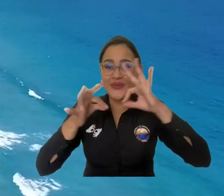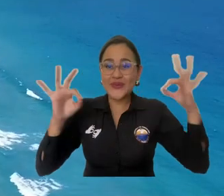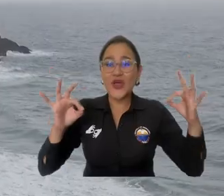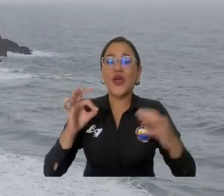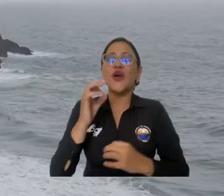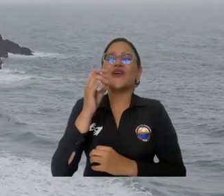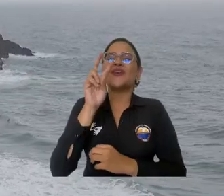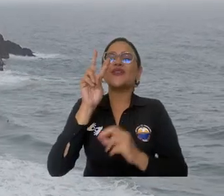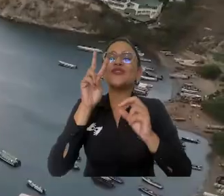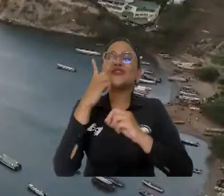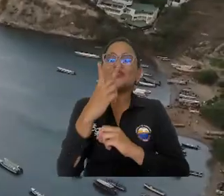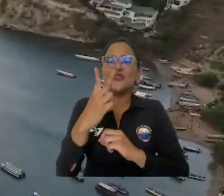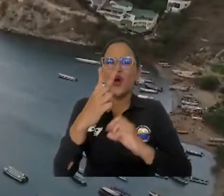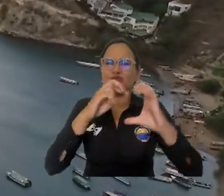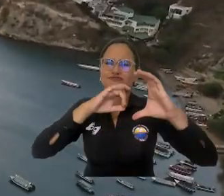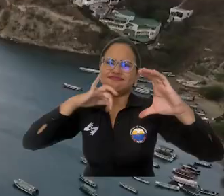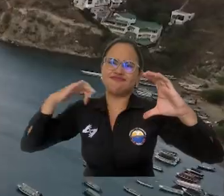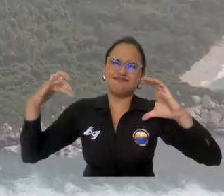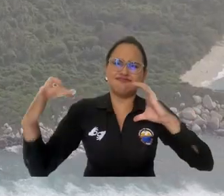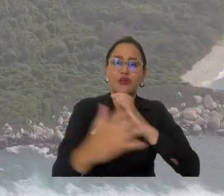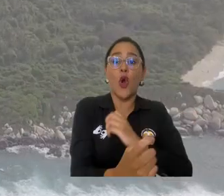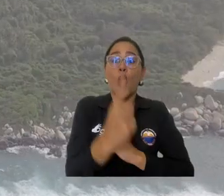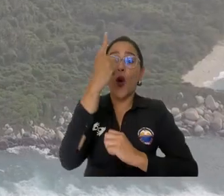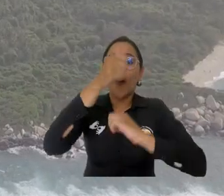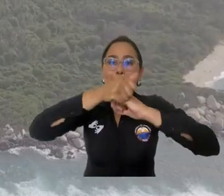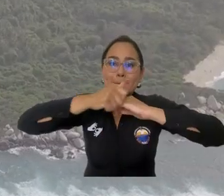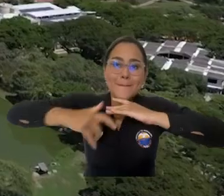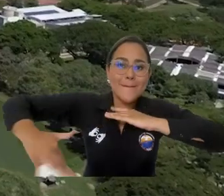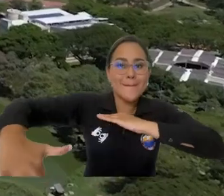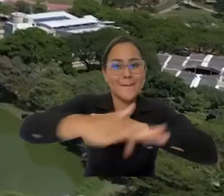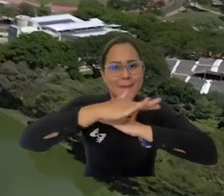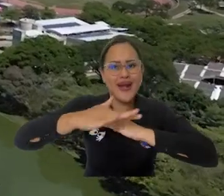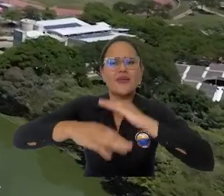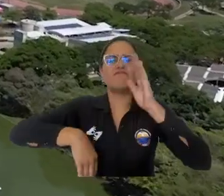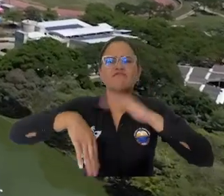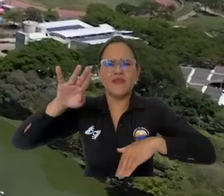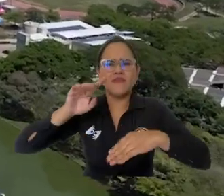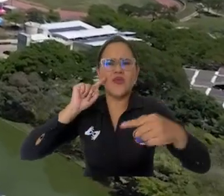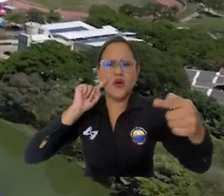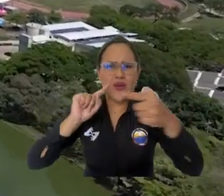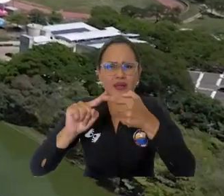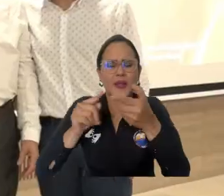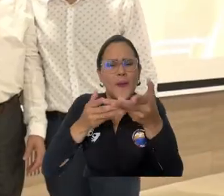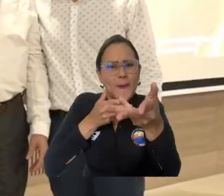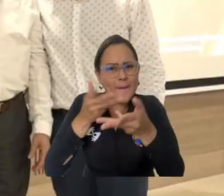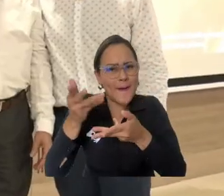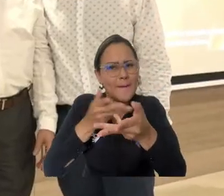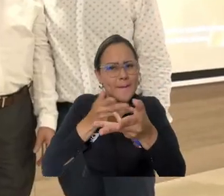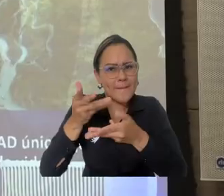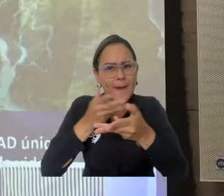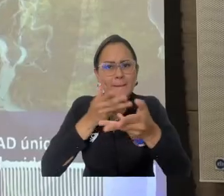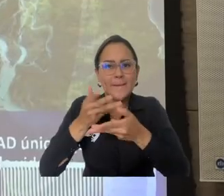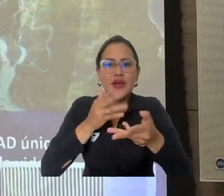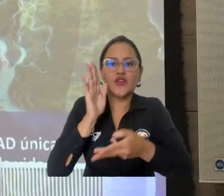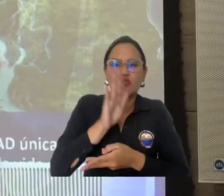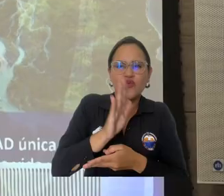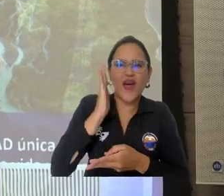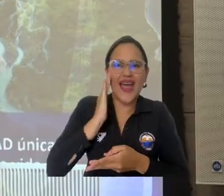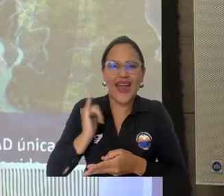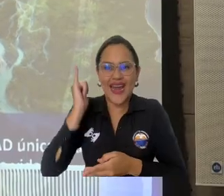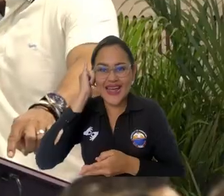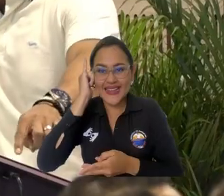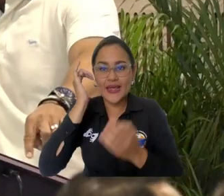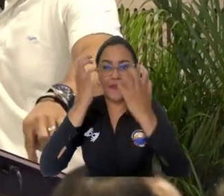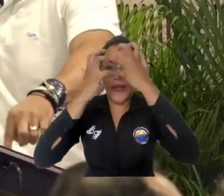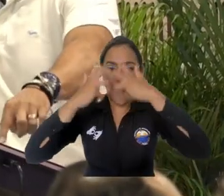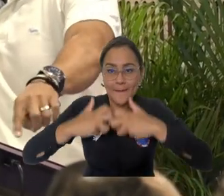Bajo el lema 2 océanos y 1 mar, se crea esta apuesta basada en un modelo de gobernanza en red, con la integración de la